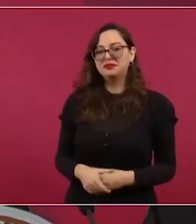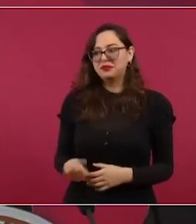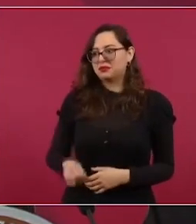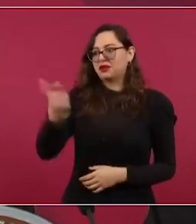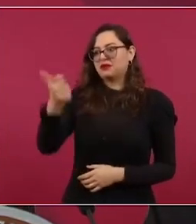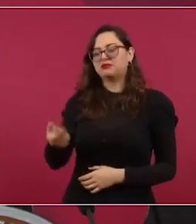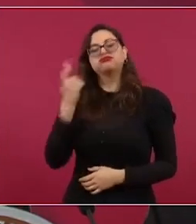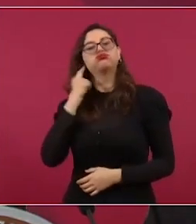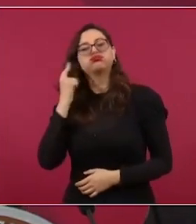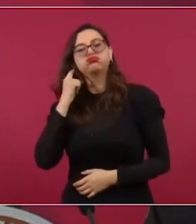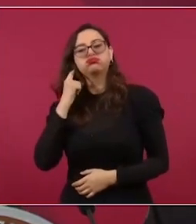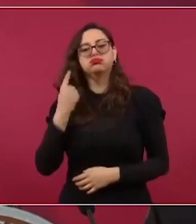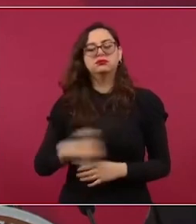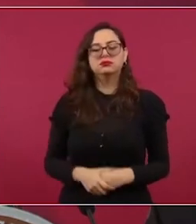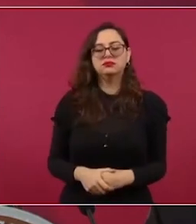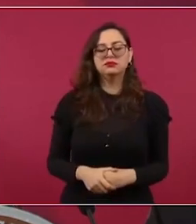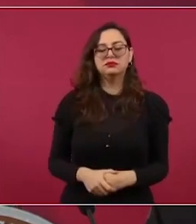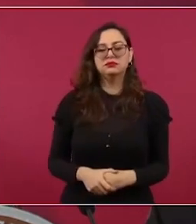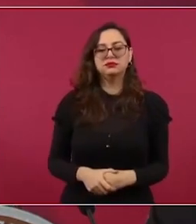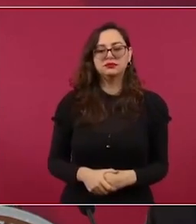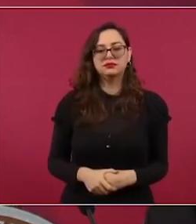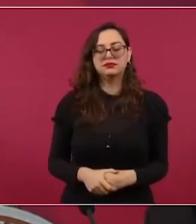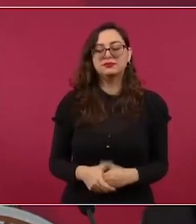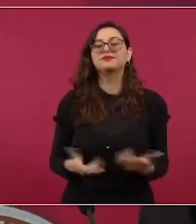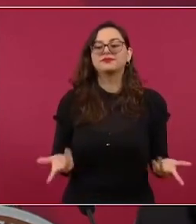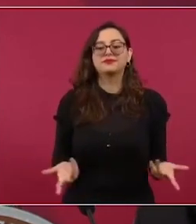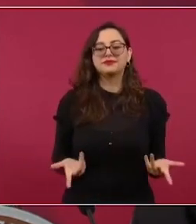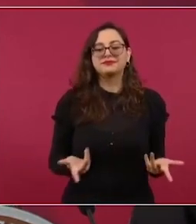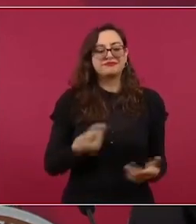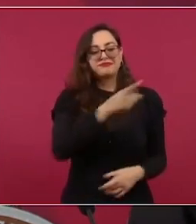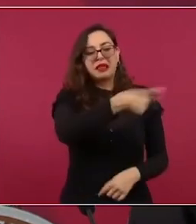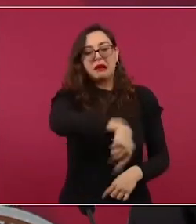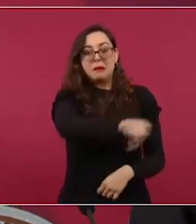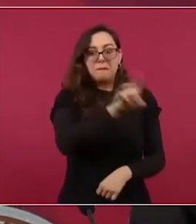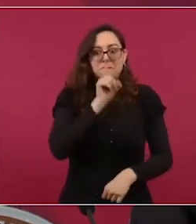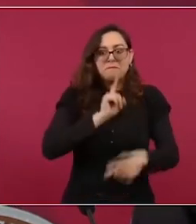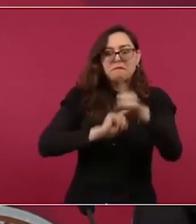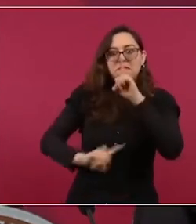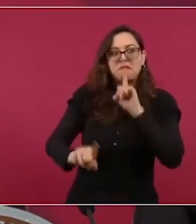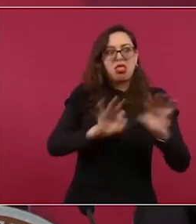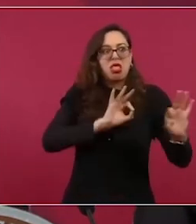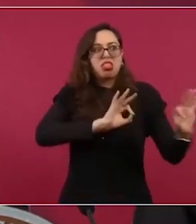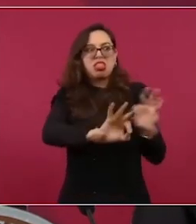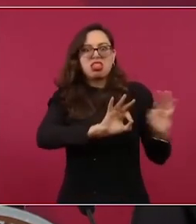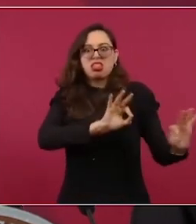Pero es parte de la politiquería